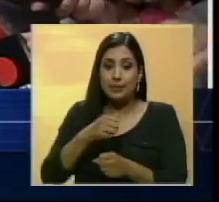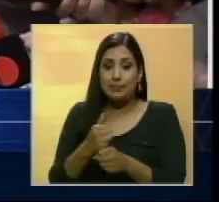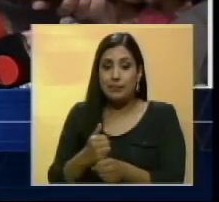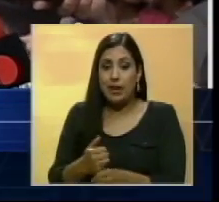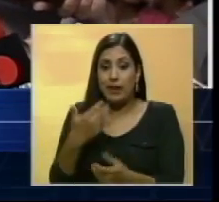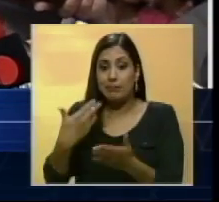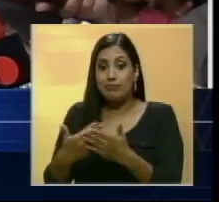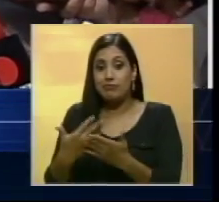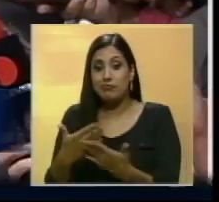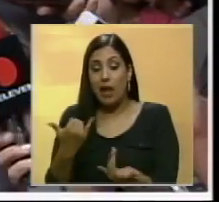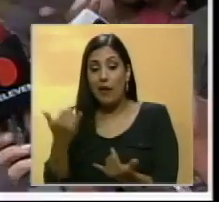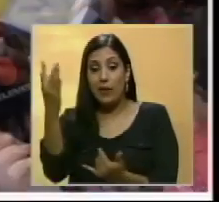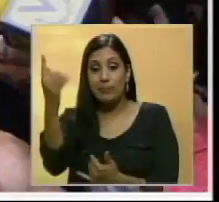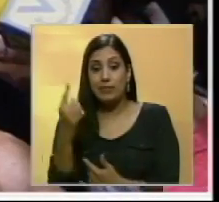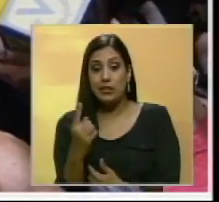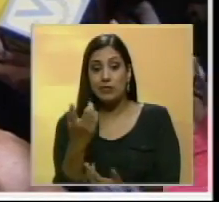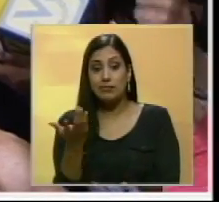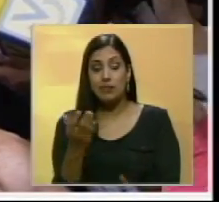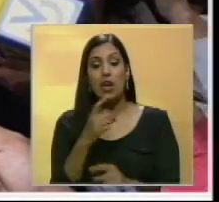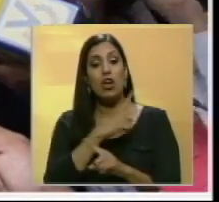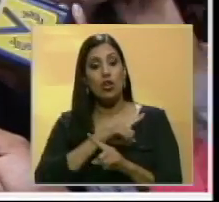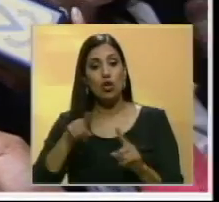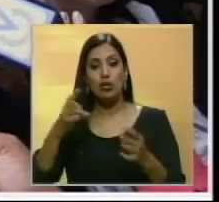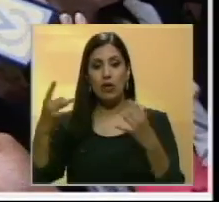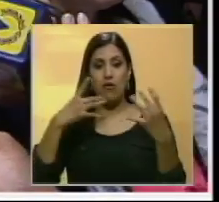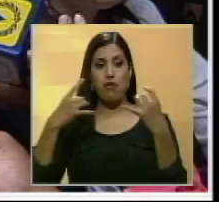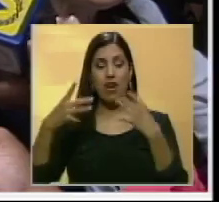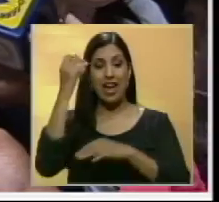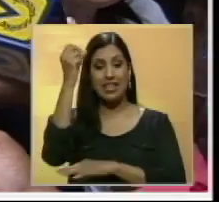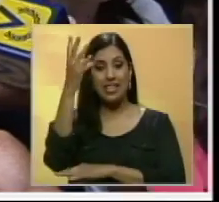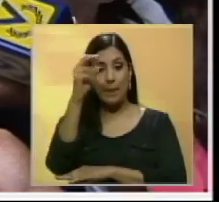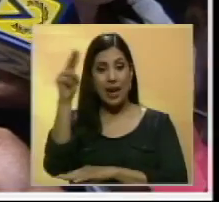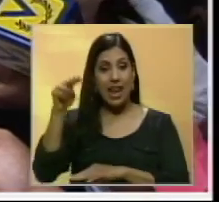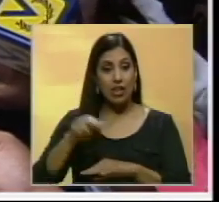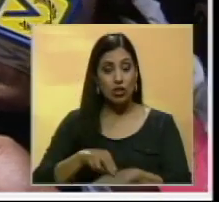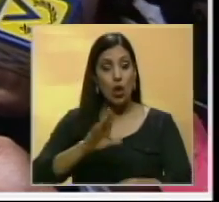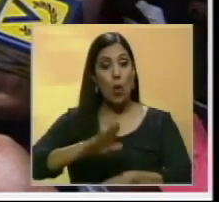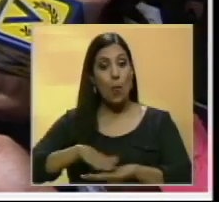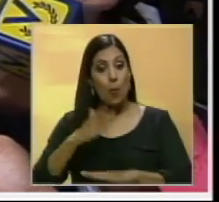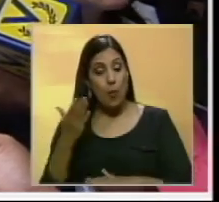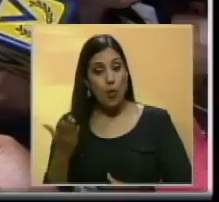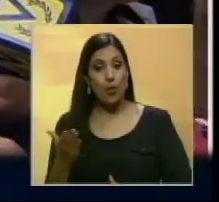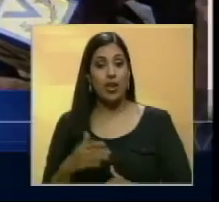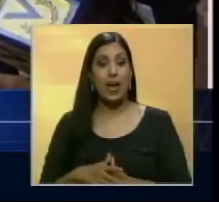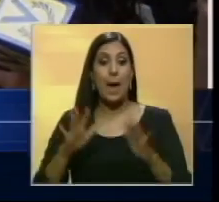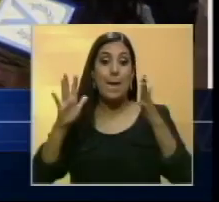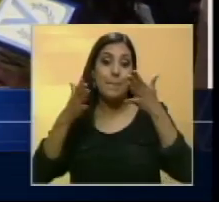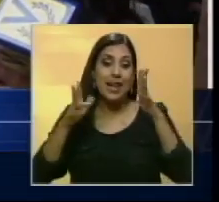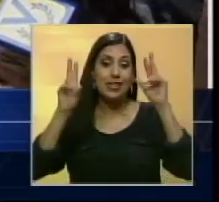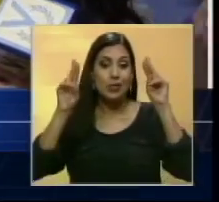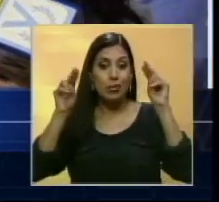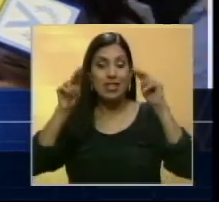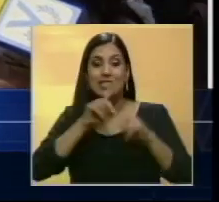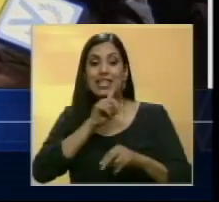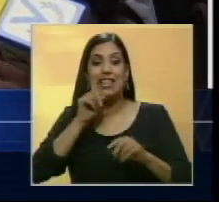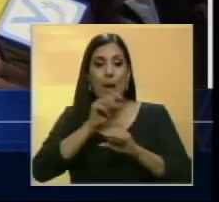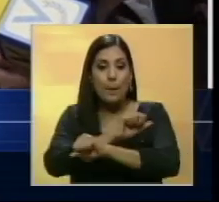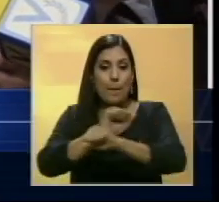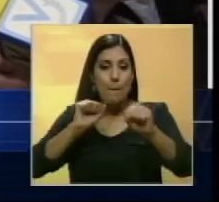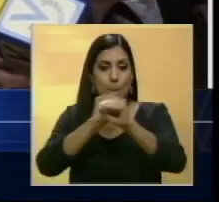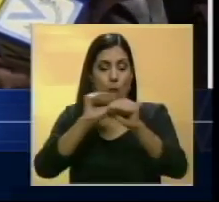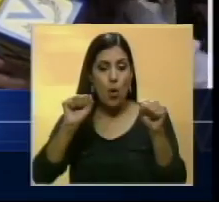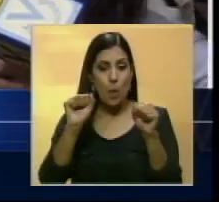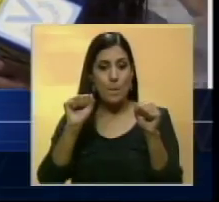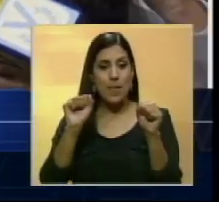la verificación de esta información. Fuimos desalojados de la Asamblea Nacional por una presunta llamada de amenaza de